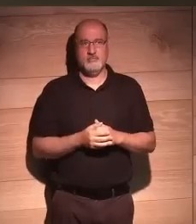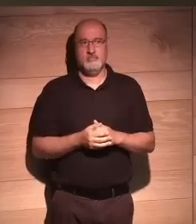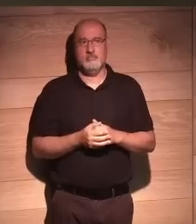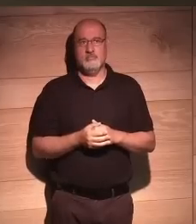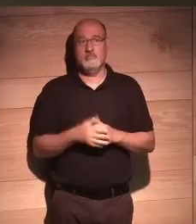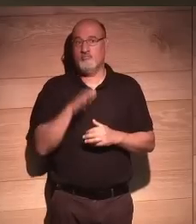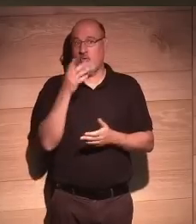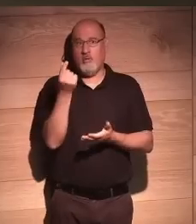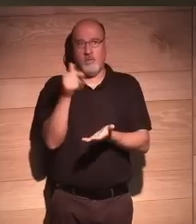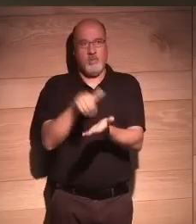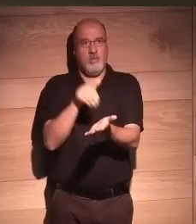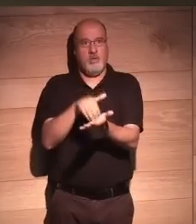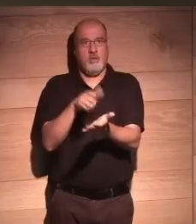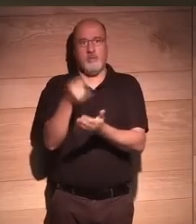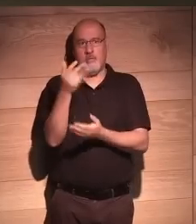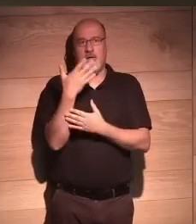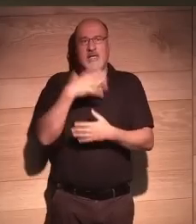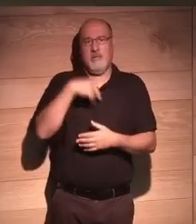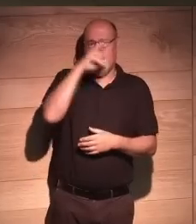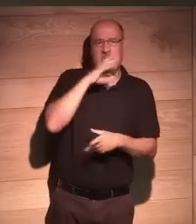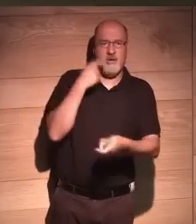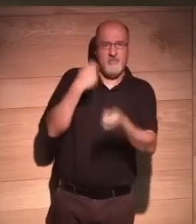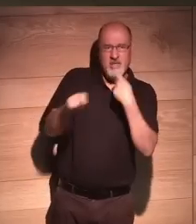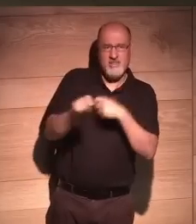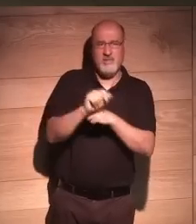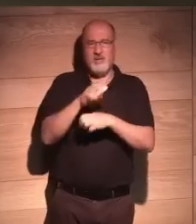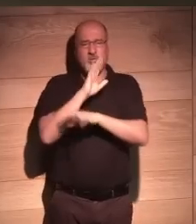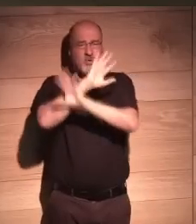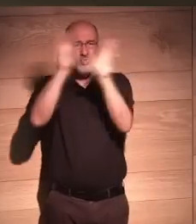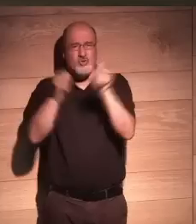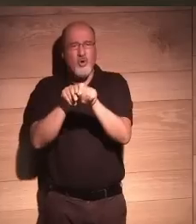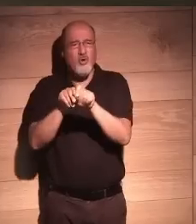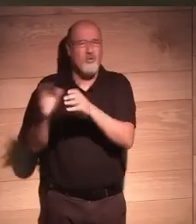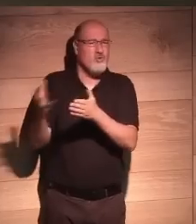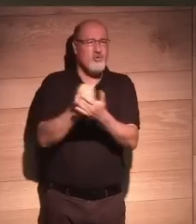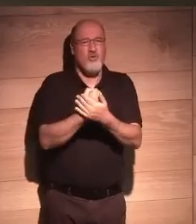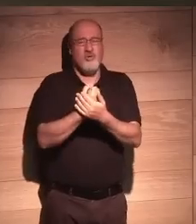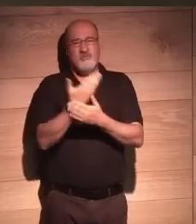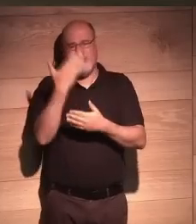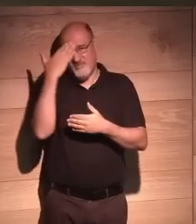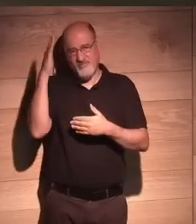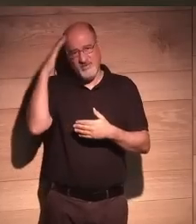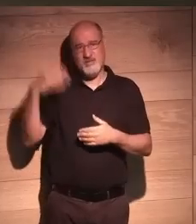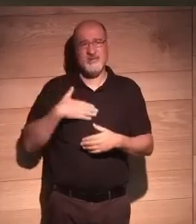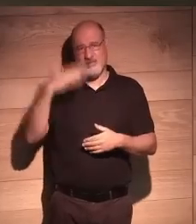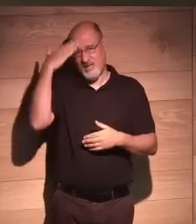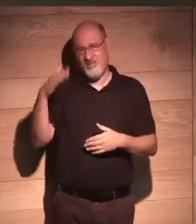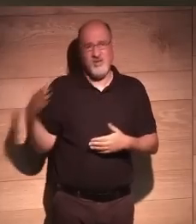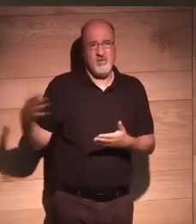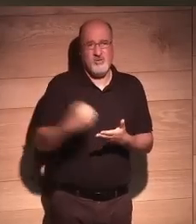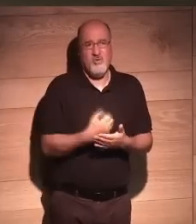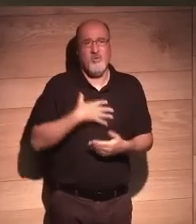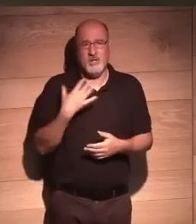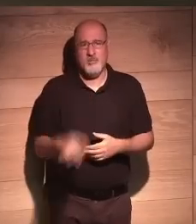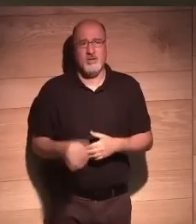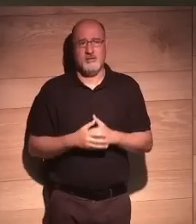dinero son capaces de vender Padres, Hijos, Espíritu Santo y el Lucero del Alba. Sí. Entonces no tiene que educar. La televisión efectivamente no es